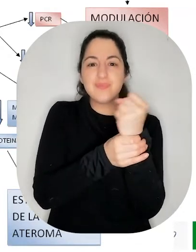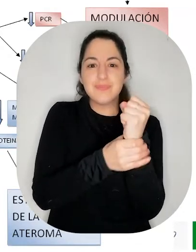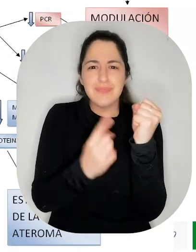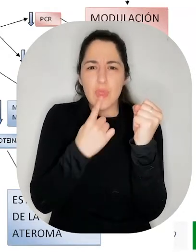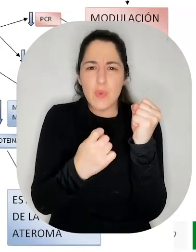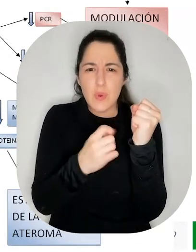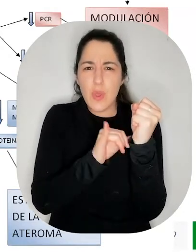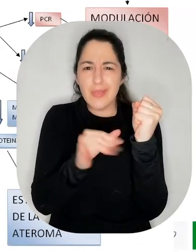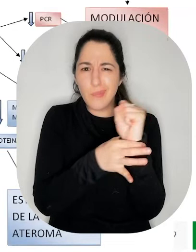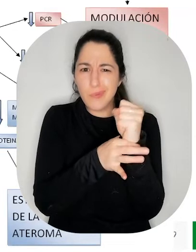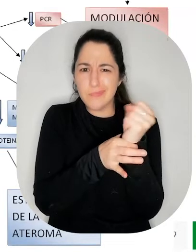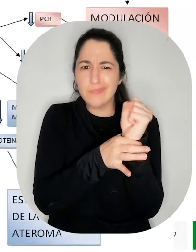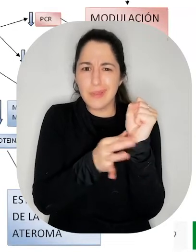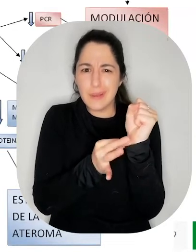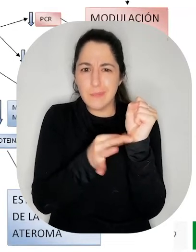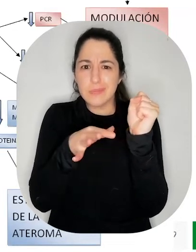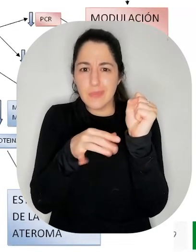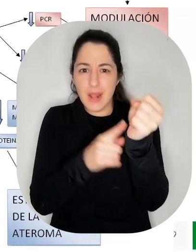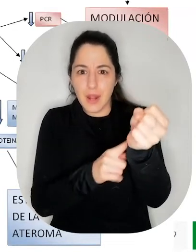riesgos, principalmente de salud.